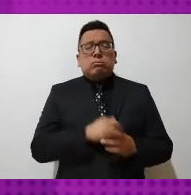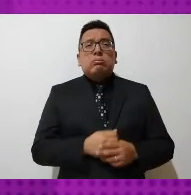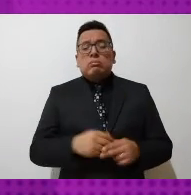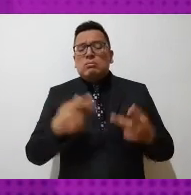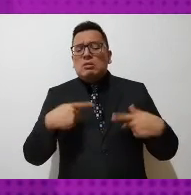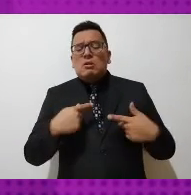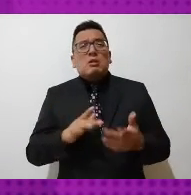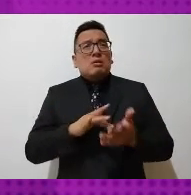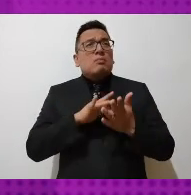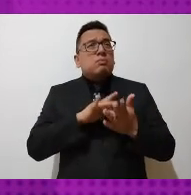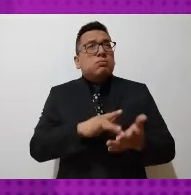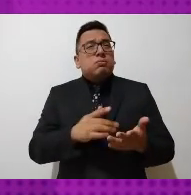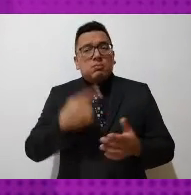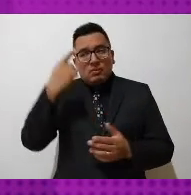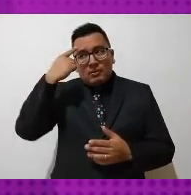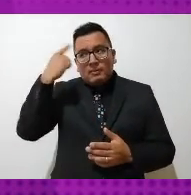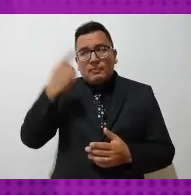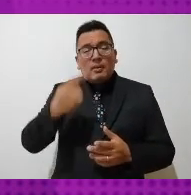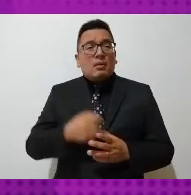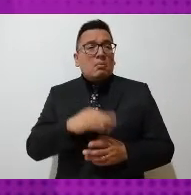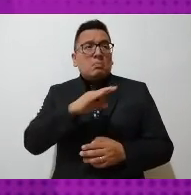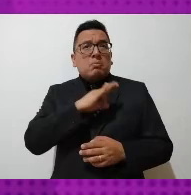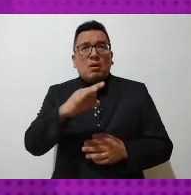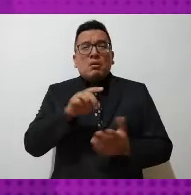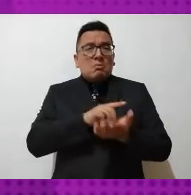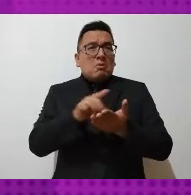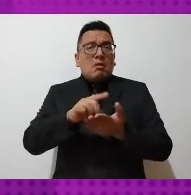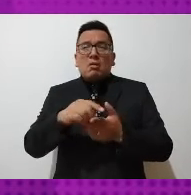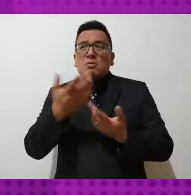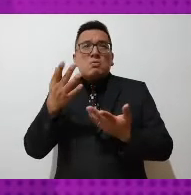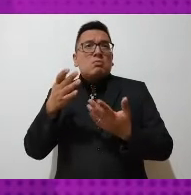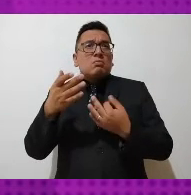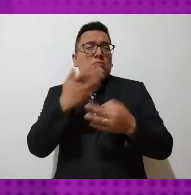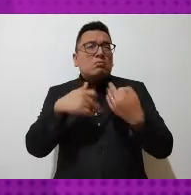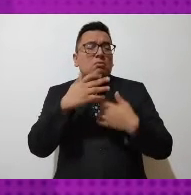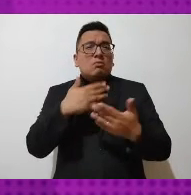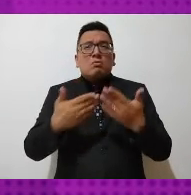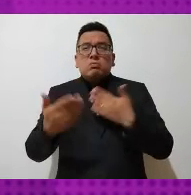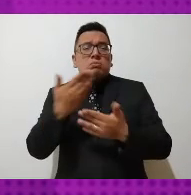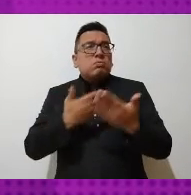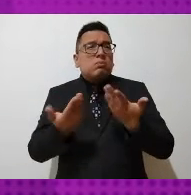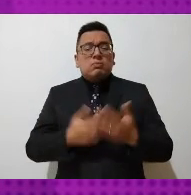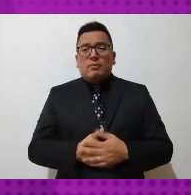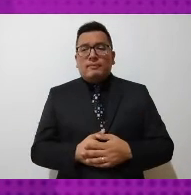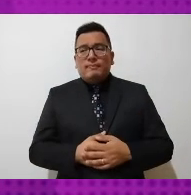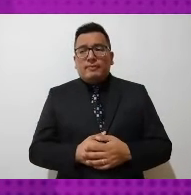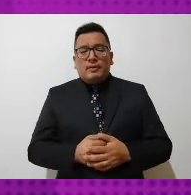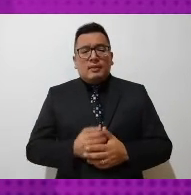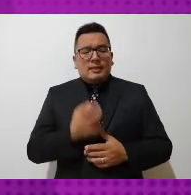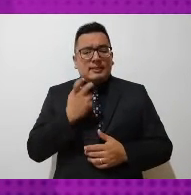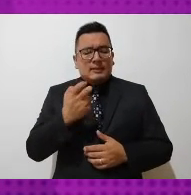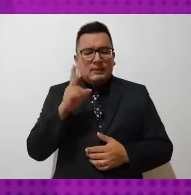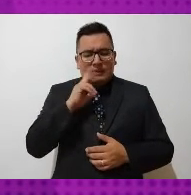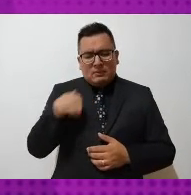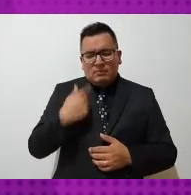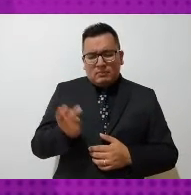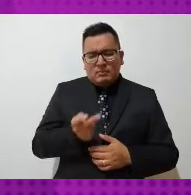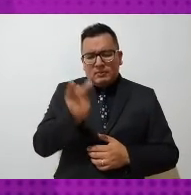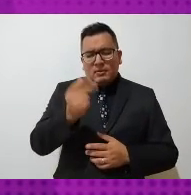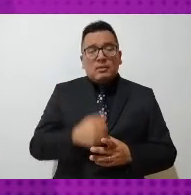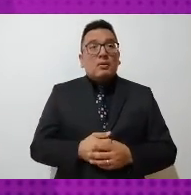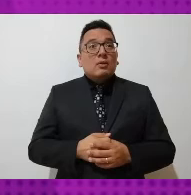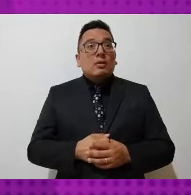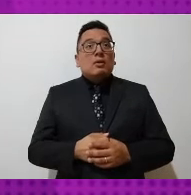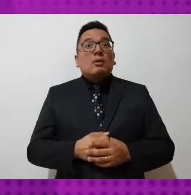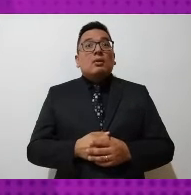un eje fundamental para poder promover estos derechos. En ese sentido, yo te preguntaría, ¿cuáles